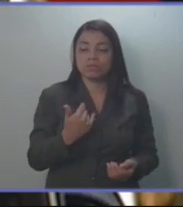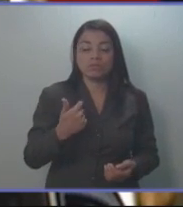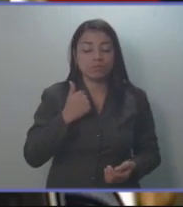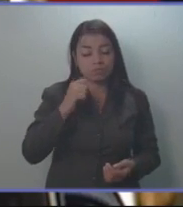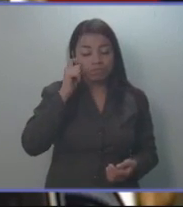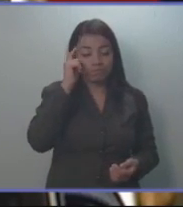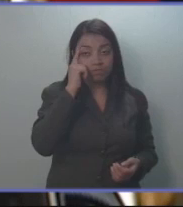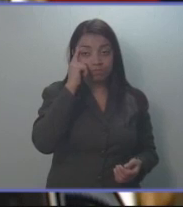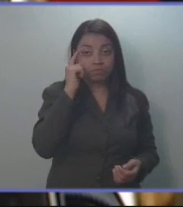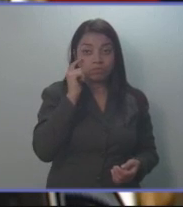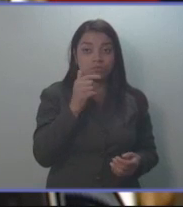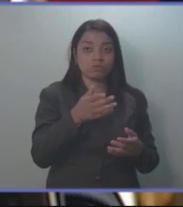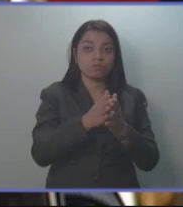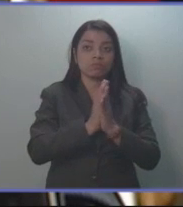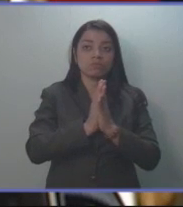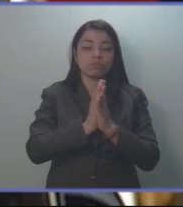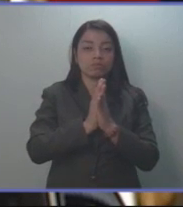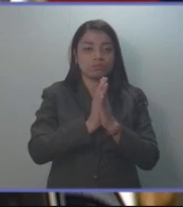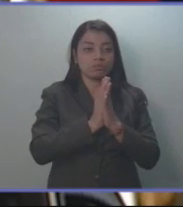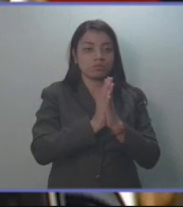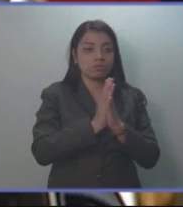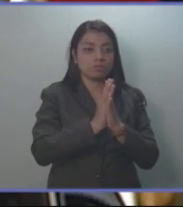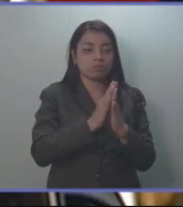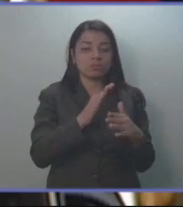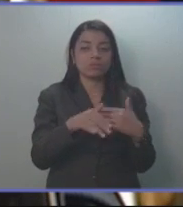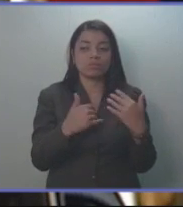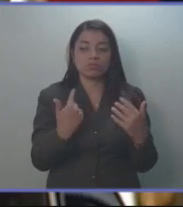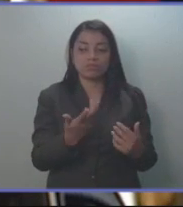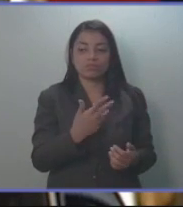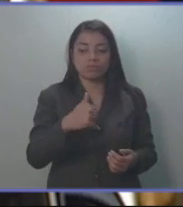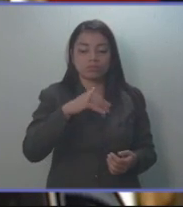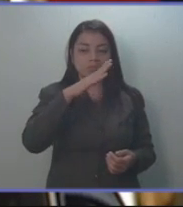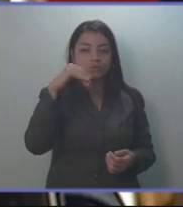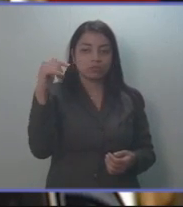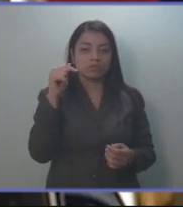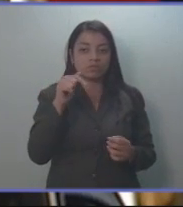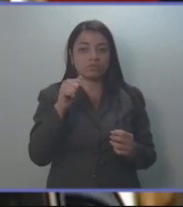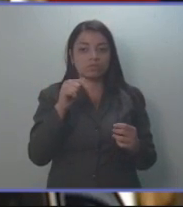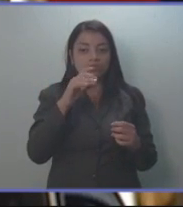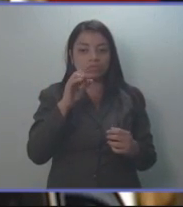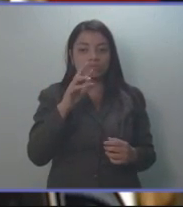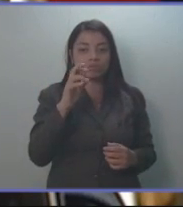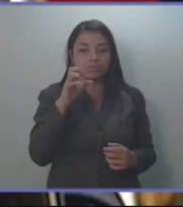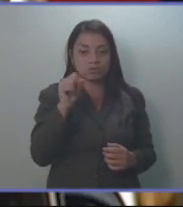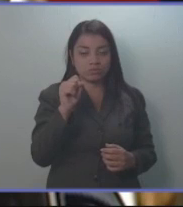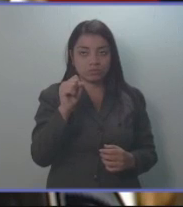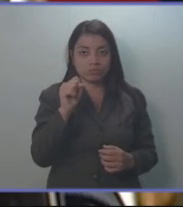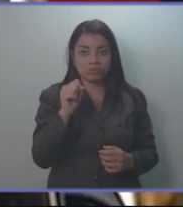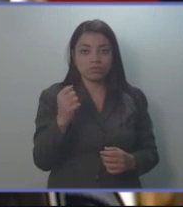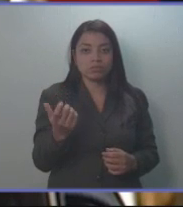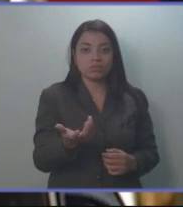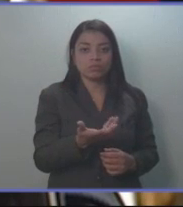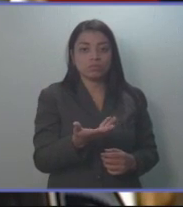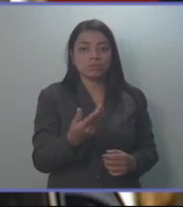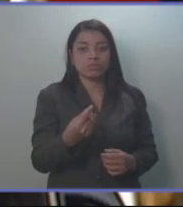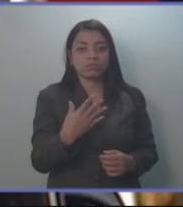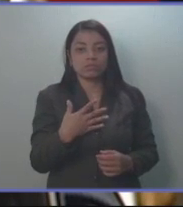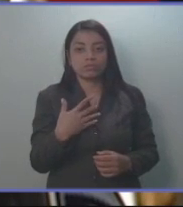una petición de los alcaldes de nuestro país, a través de Comures, que nos